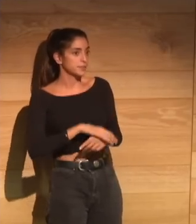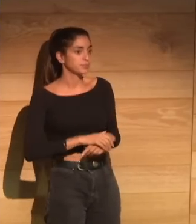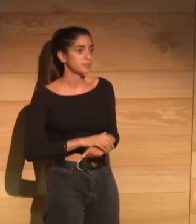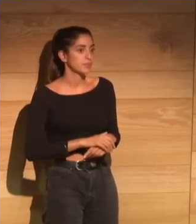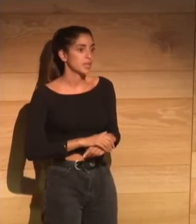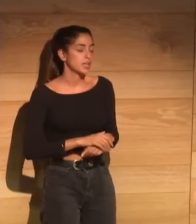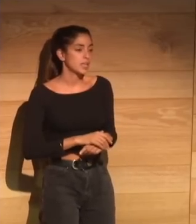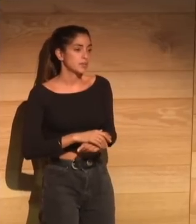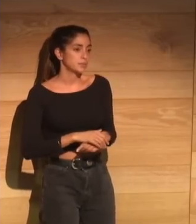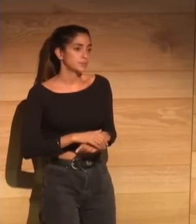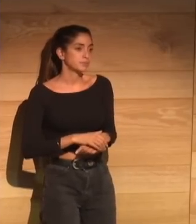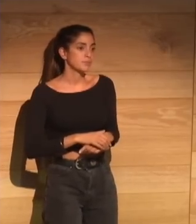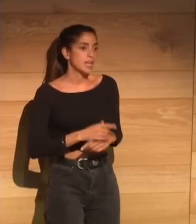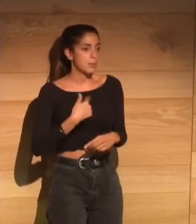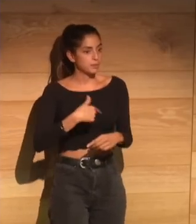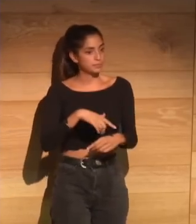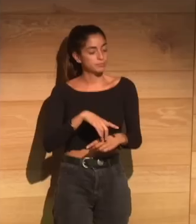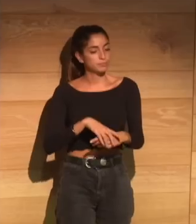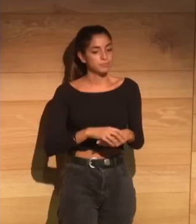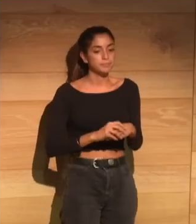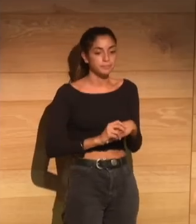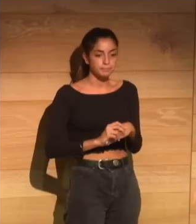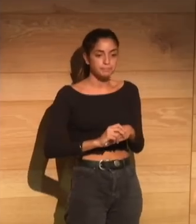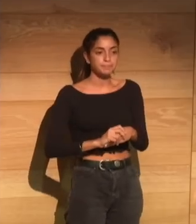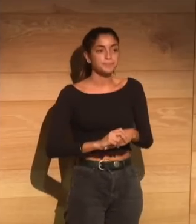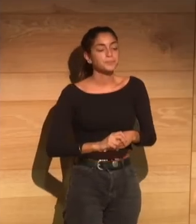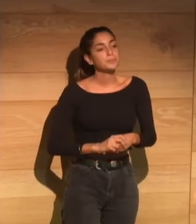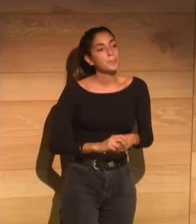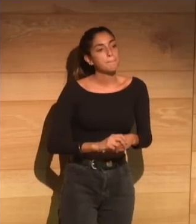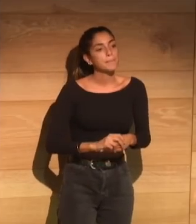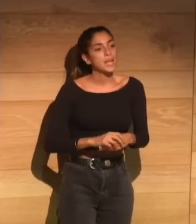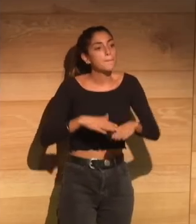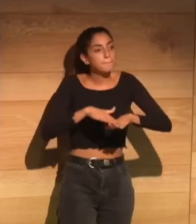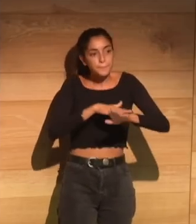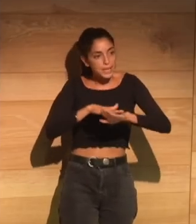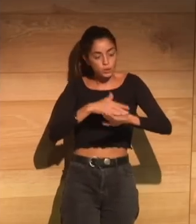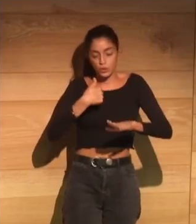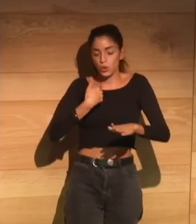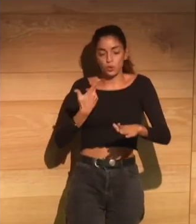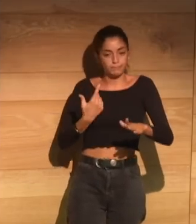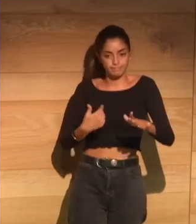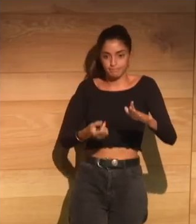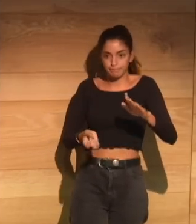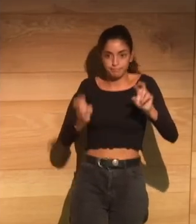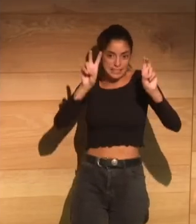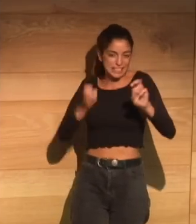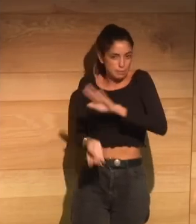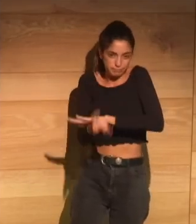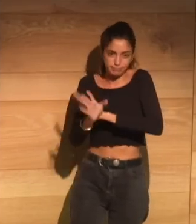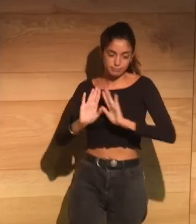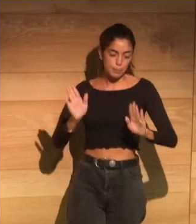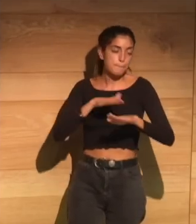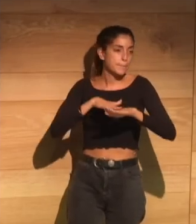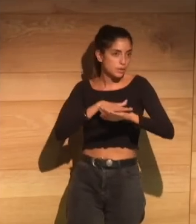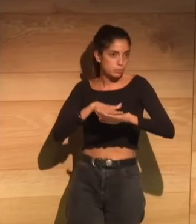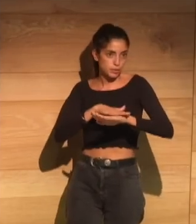alegría, Javi, pero... Joder. ¿Te habéis conservado la manguera original. Vale, perdonad, he sido yo el que ha generado este jaleo, perdonadme.